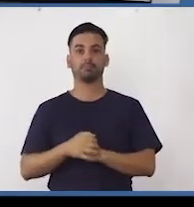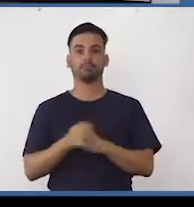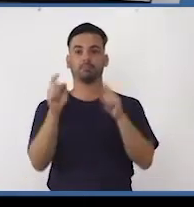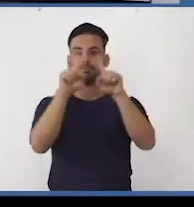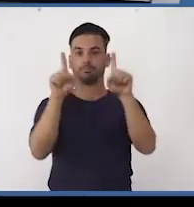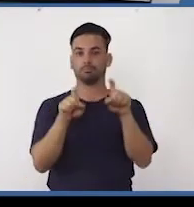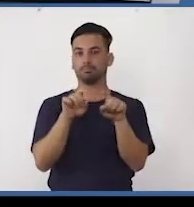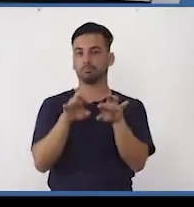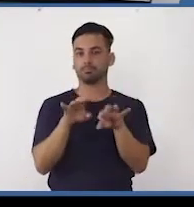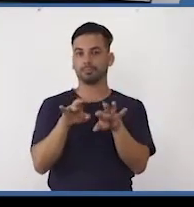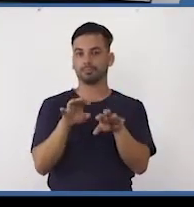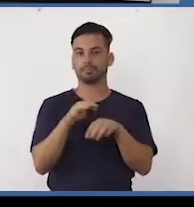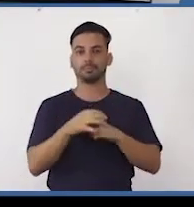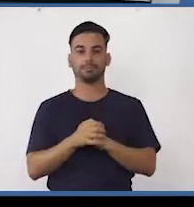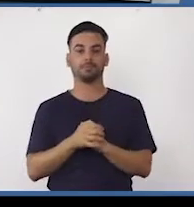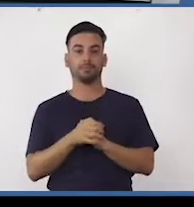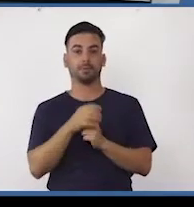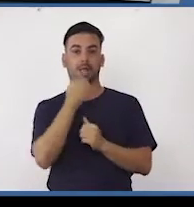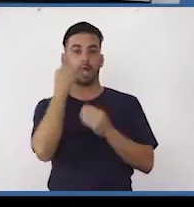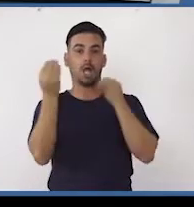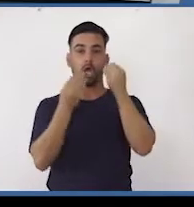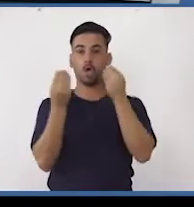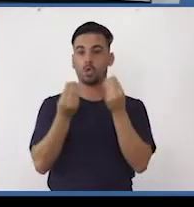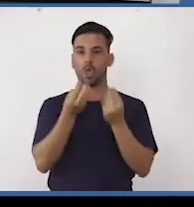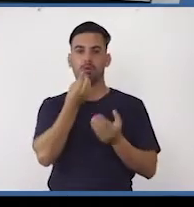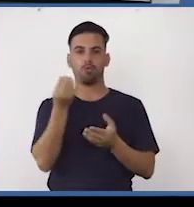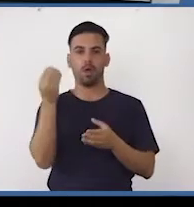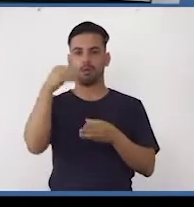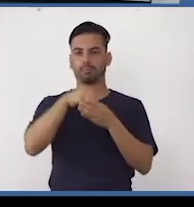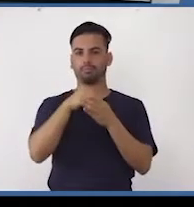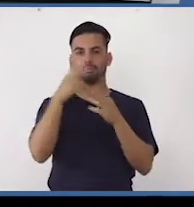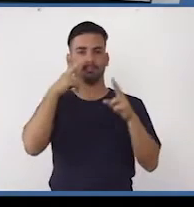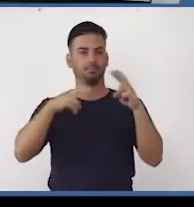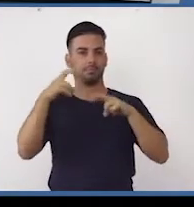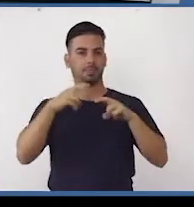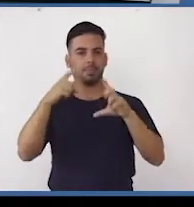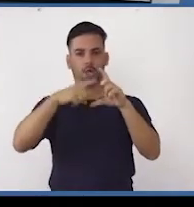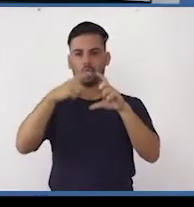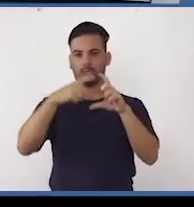determinado contenido. Y por lo tanto nos estamos ubicando ya en la temática de hoy.